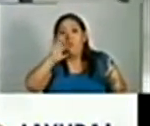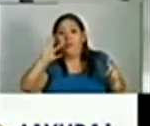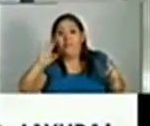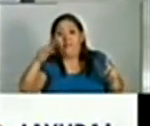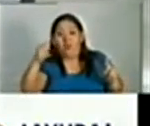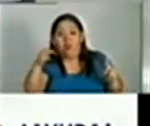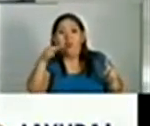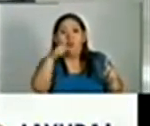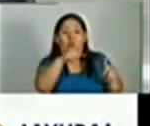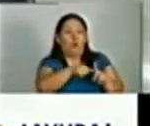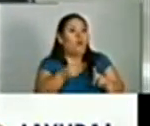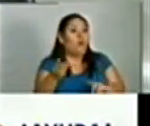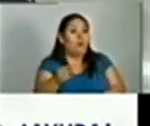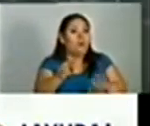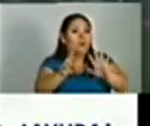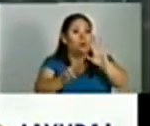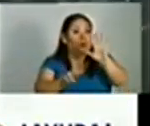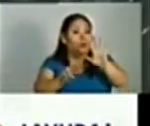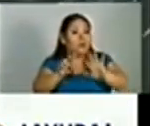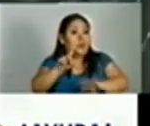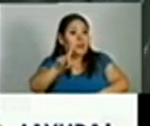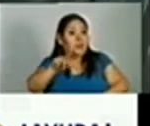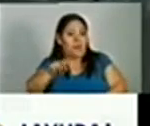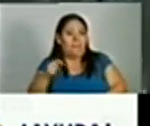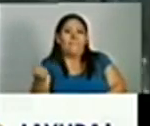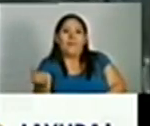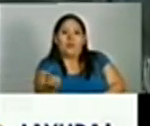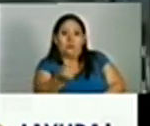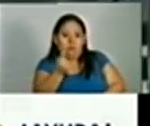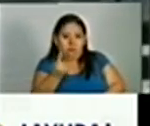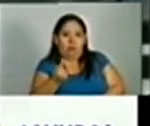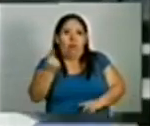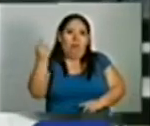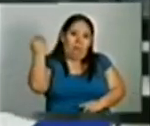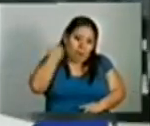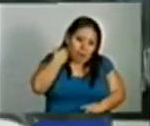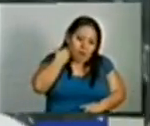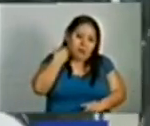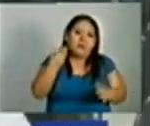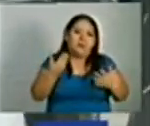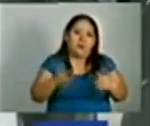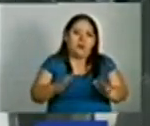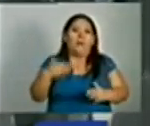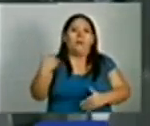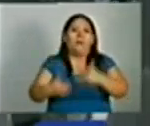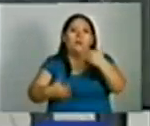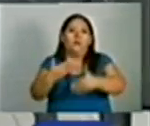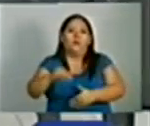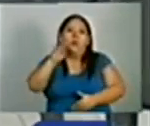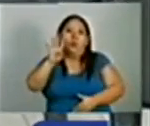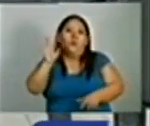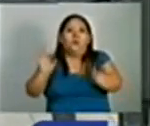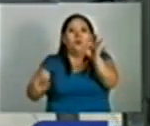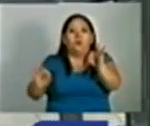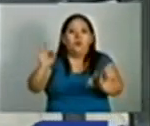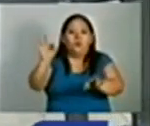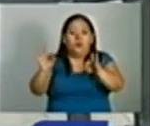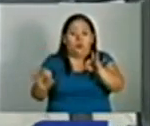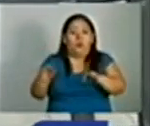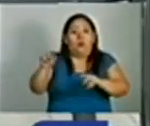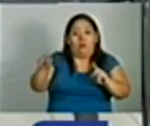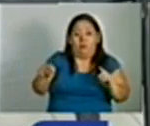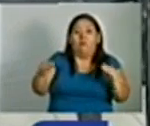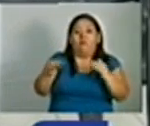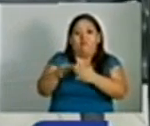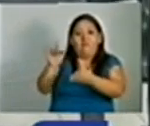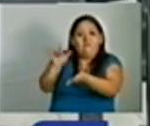por 76 víctimas en este caso. Sin embargo, hay 4 procesos más en su contra en los que habría